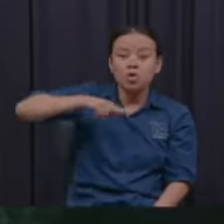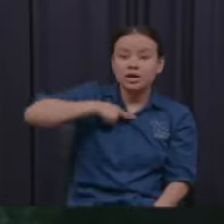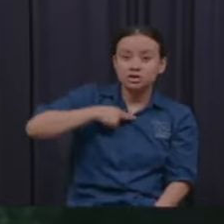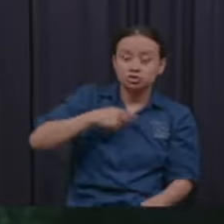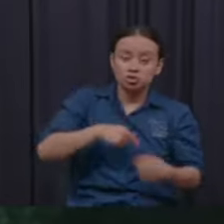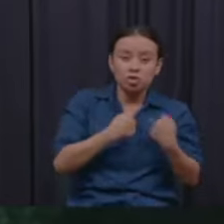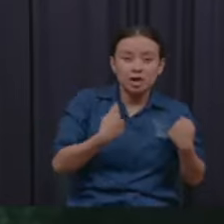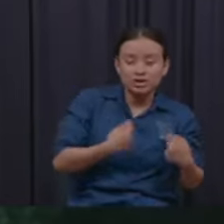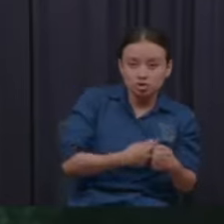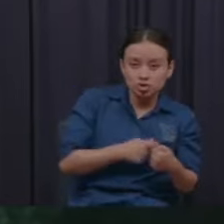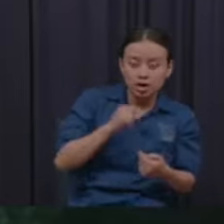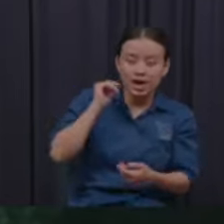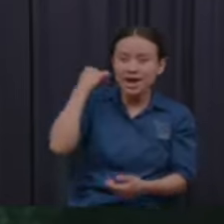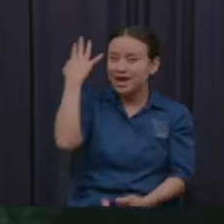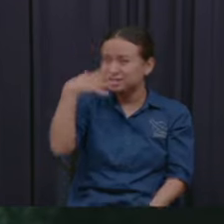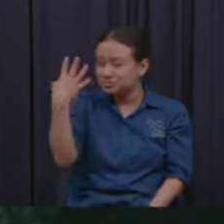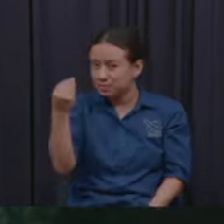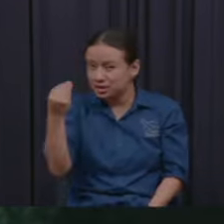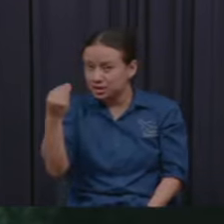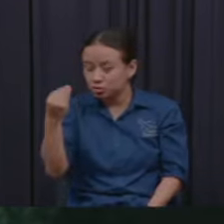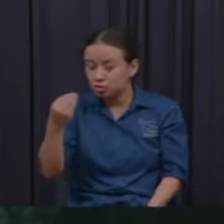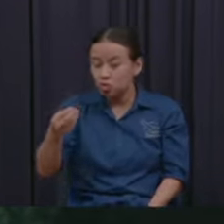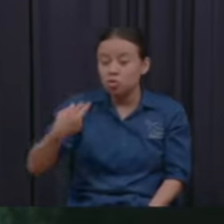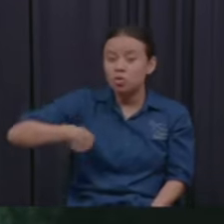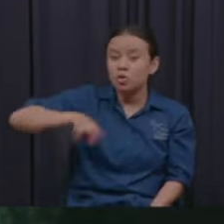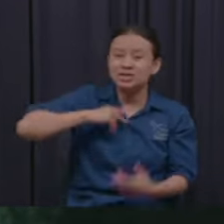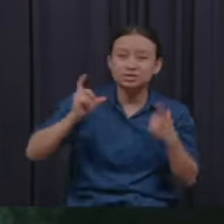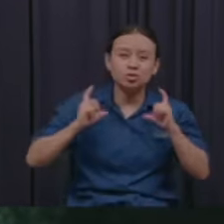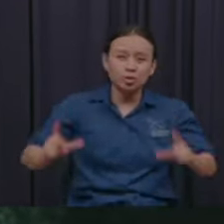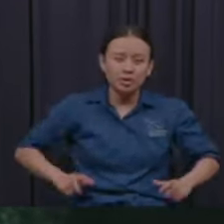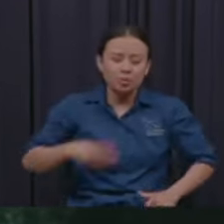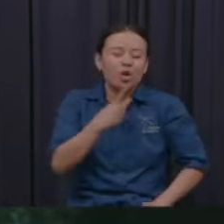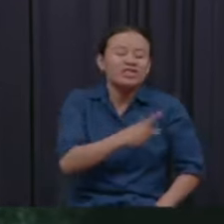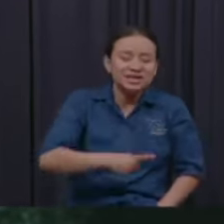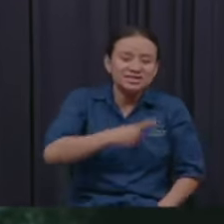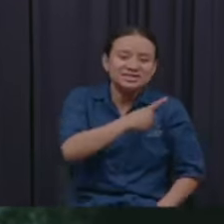espíritu, nuestro ser integral anhela